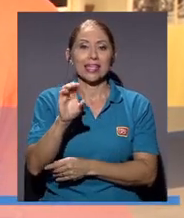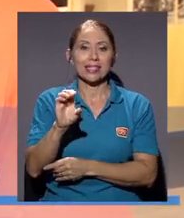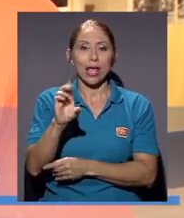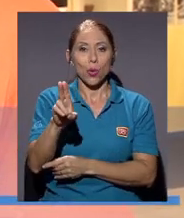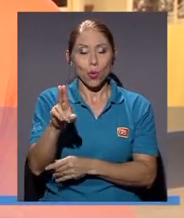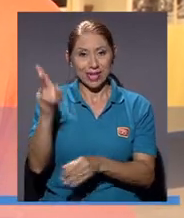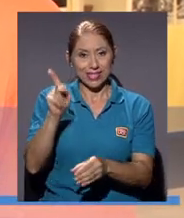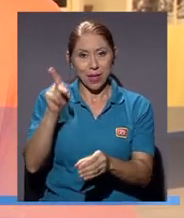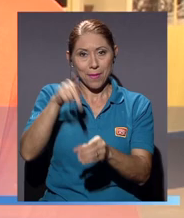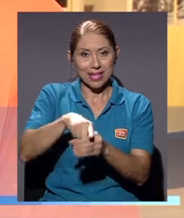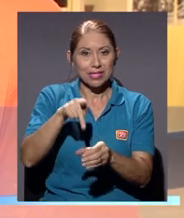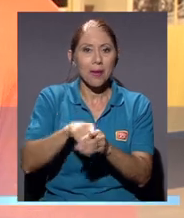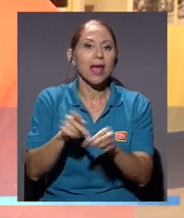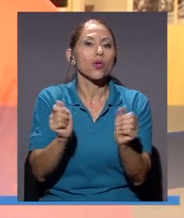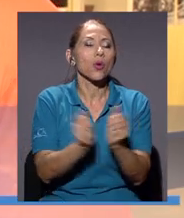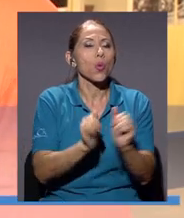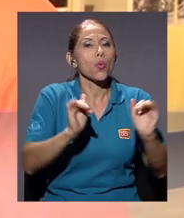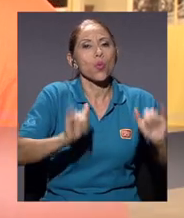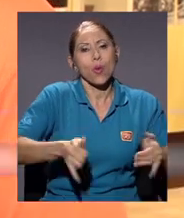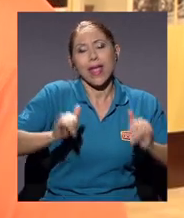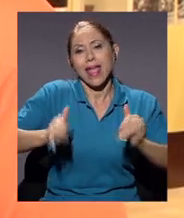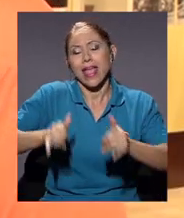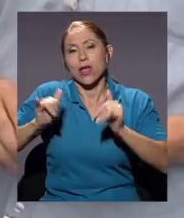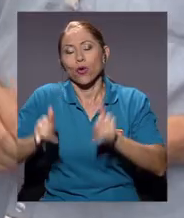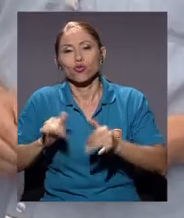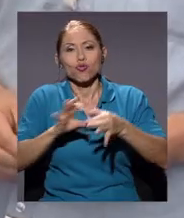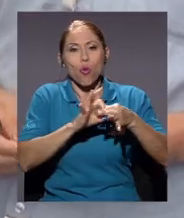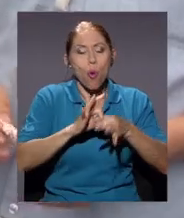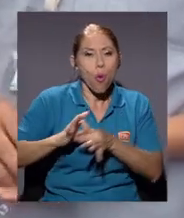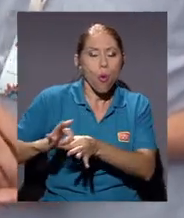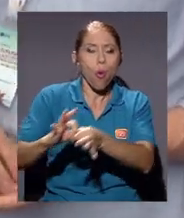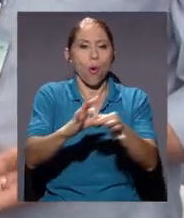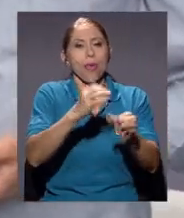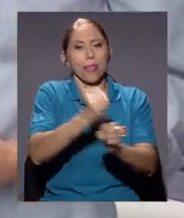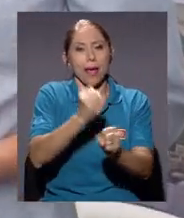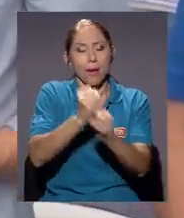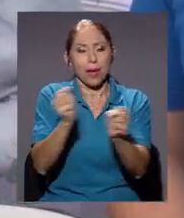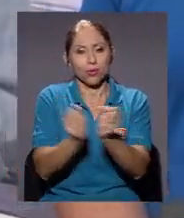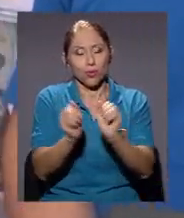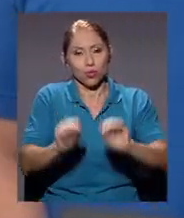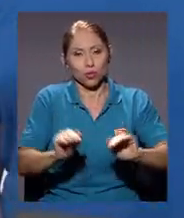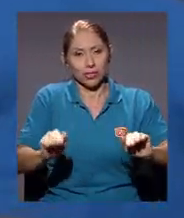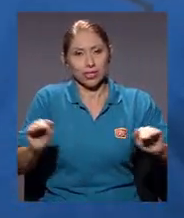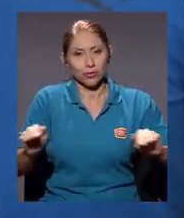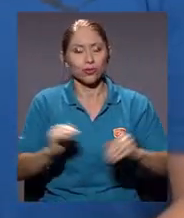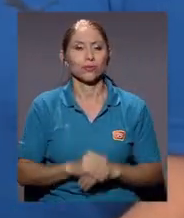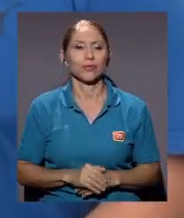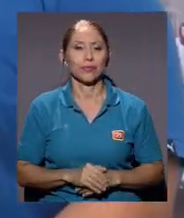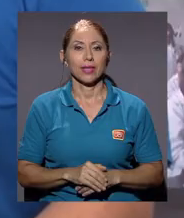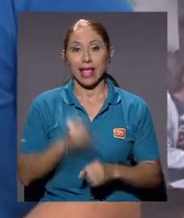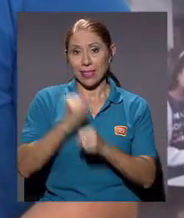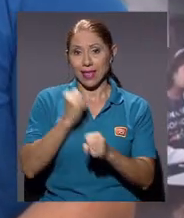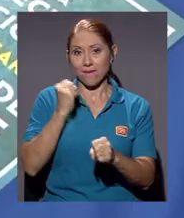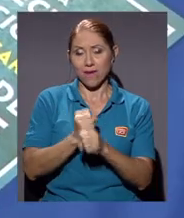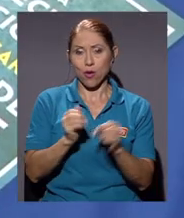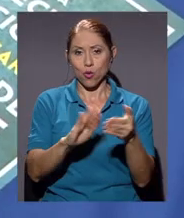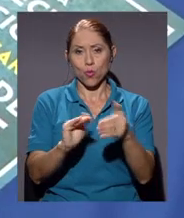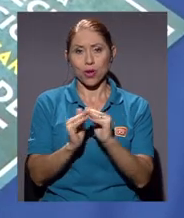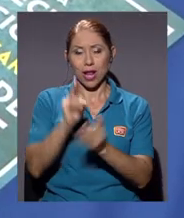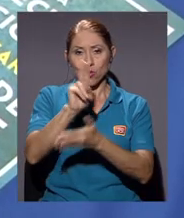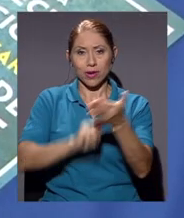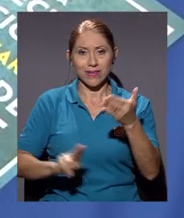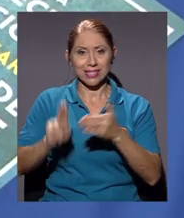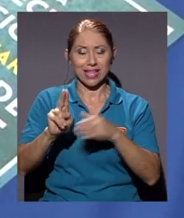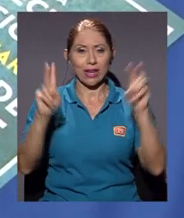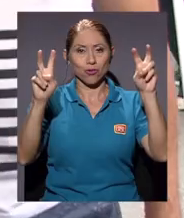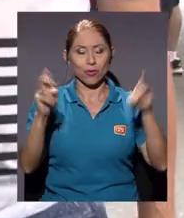están participando en juegos cooperativos, en trabajos con los niños. El trabajo comunal